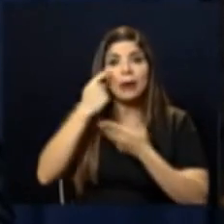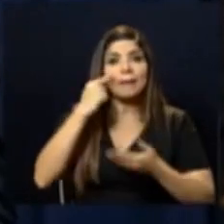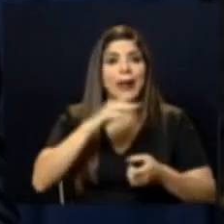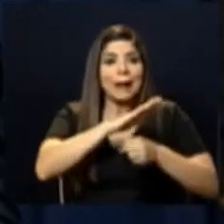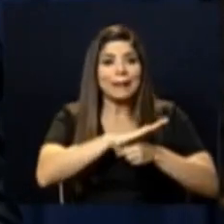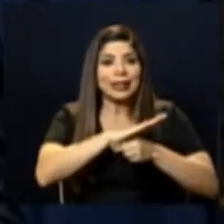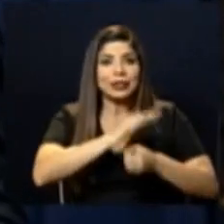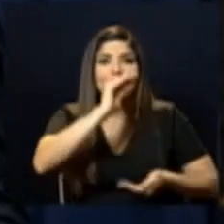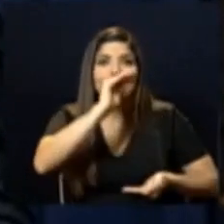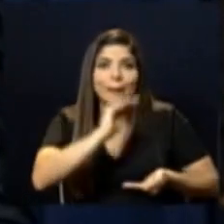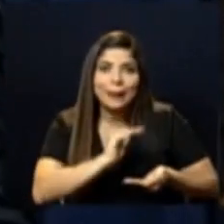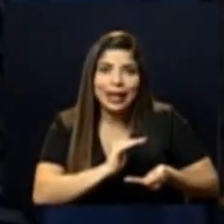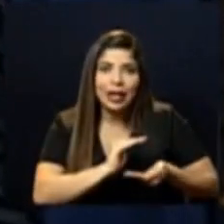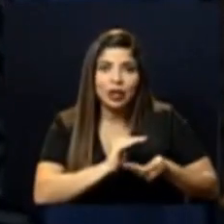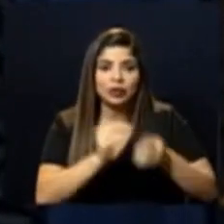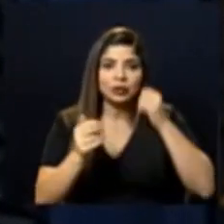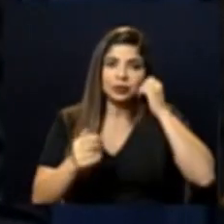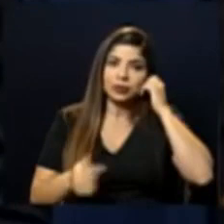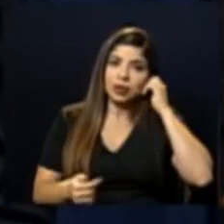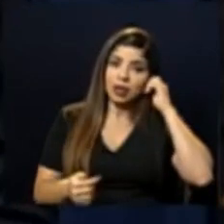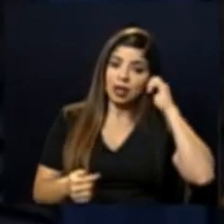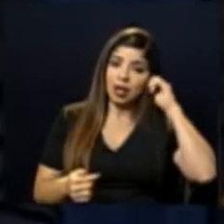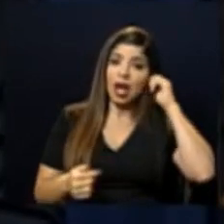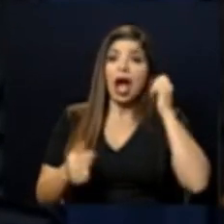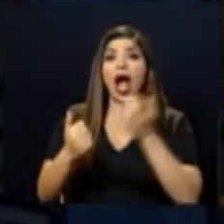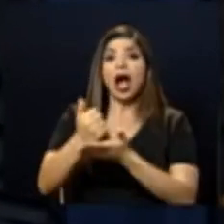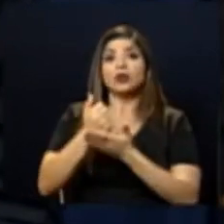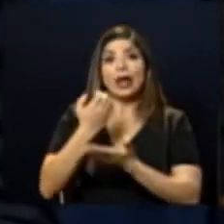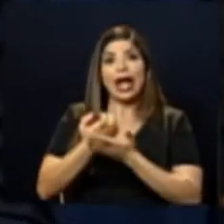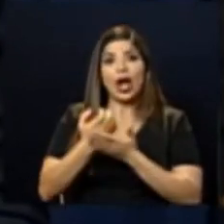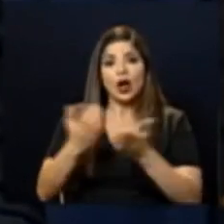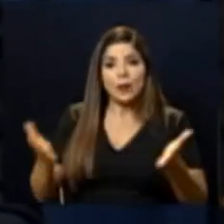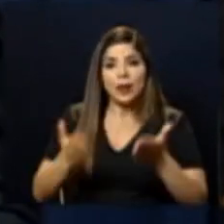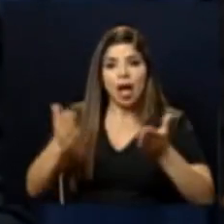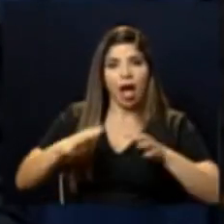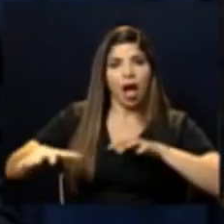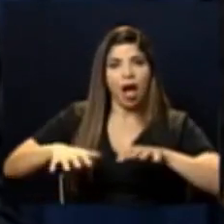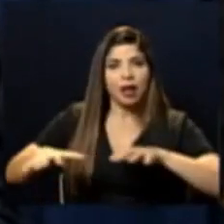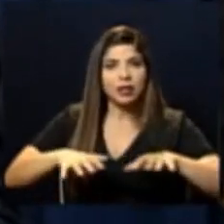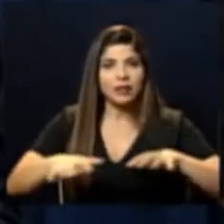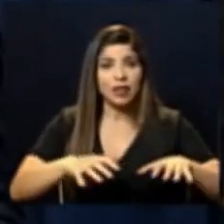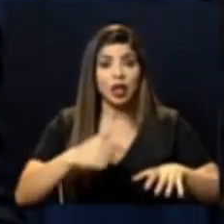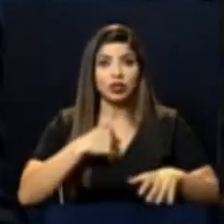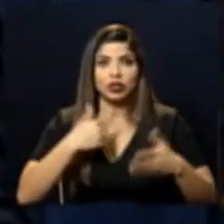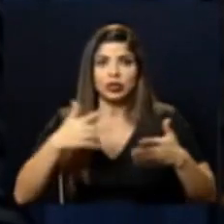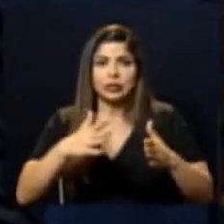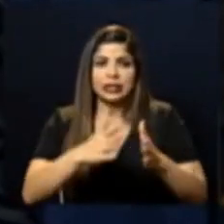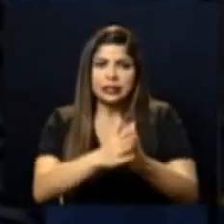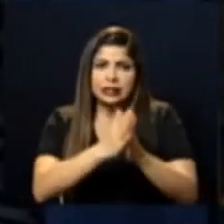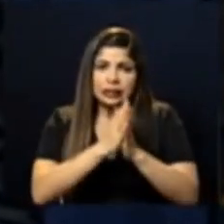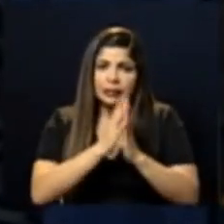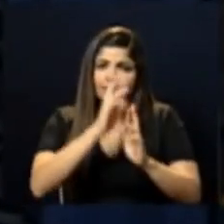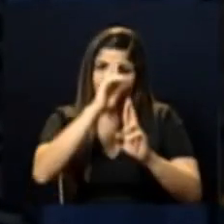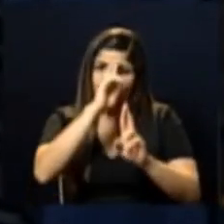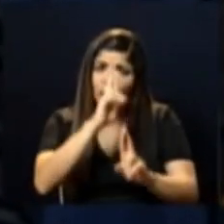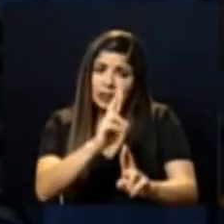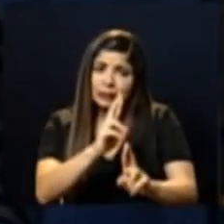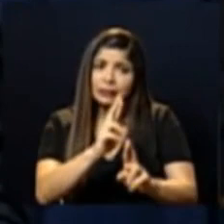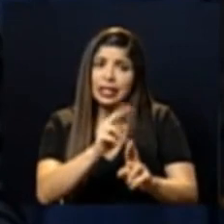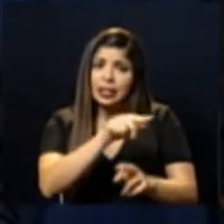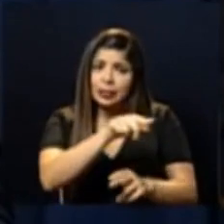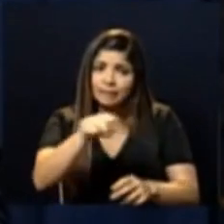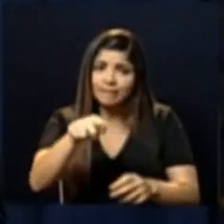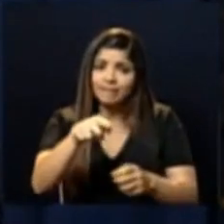tiempo que ayuda a reactivar la economía. Mi pedido respetuoso es contar